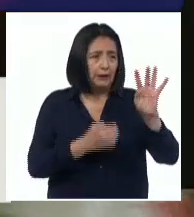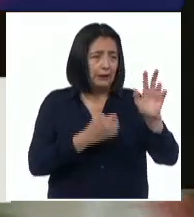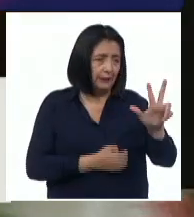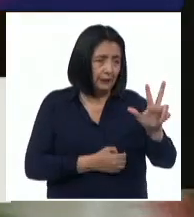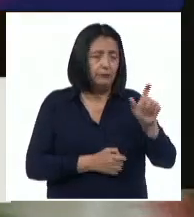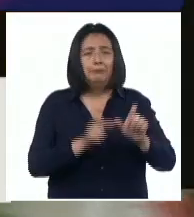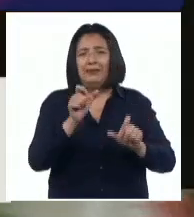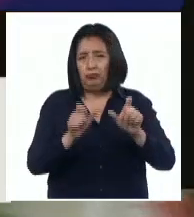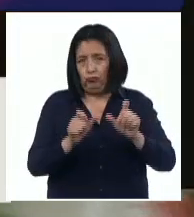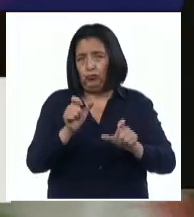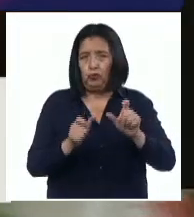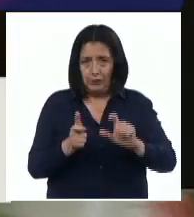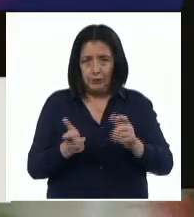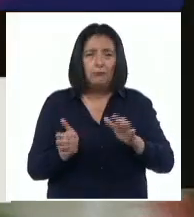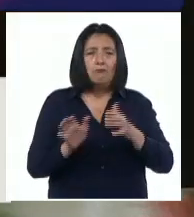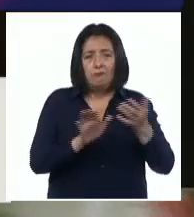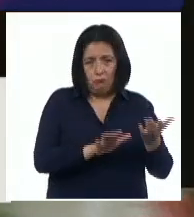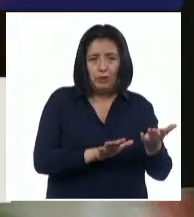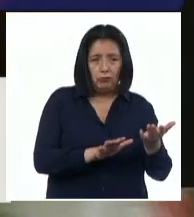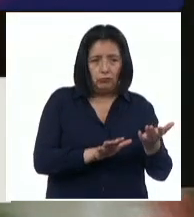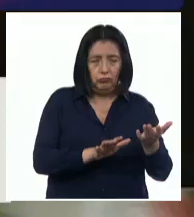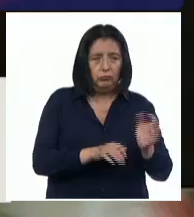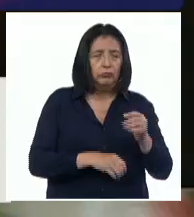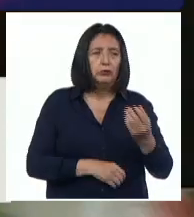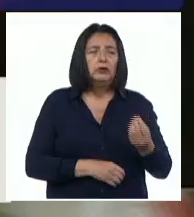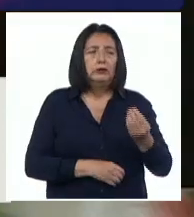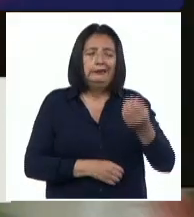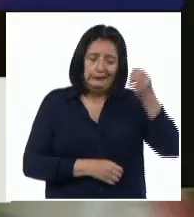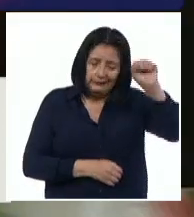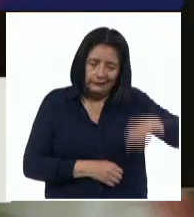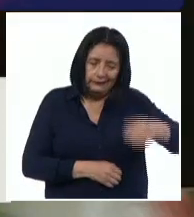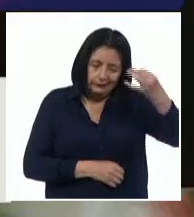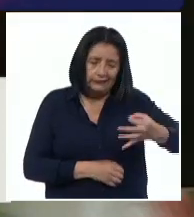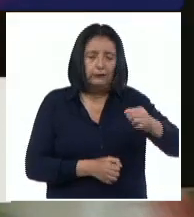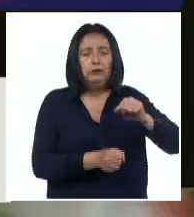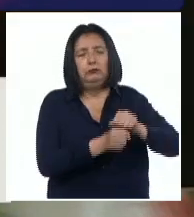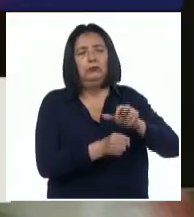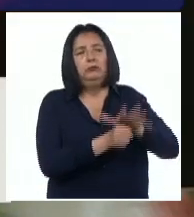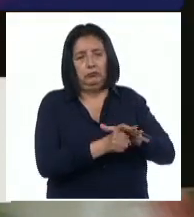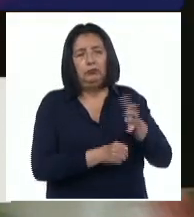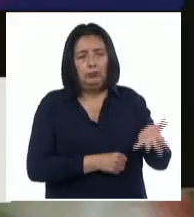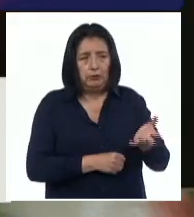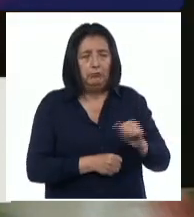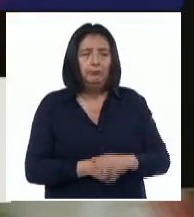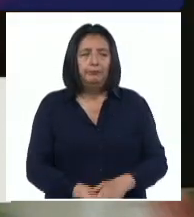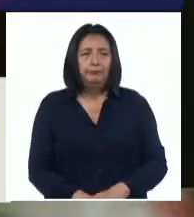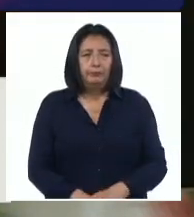943 casos de personas que han fallecido confirmadas por el COVID-19.